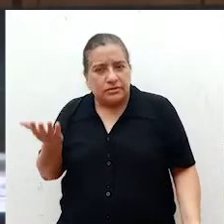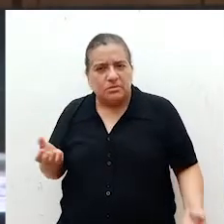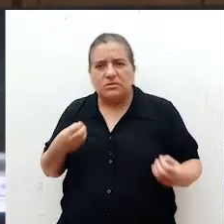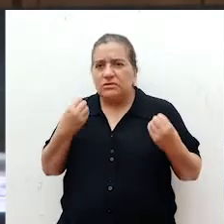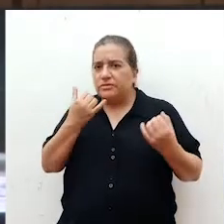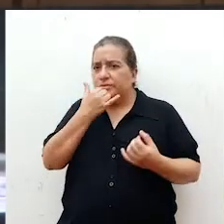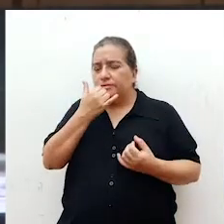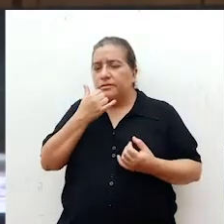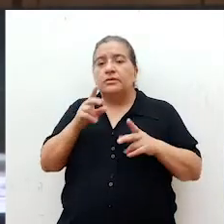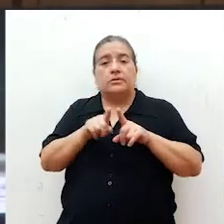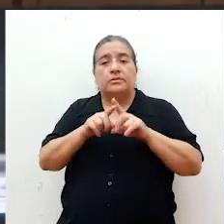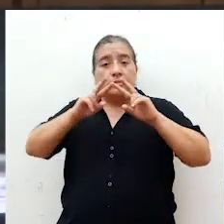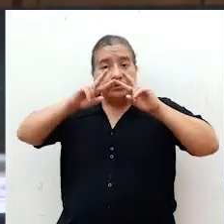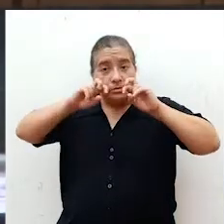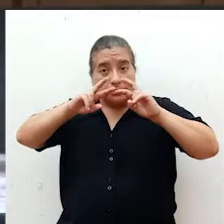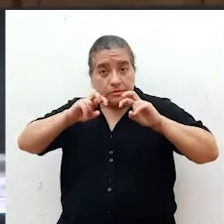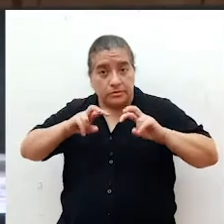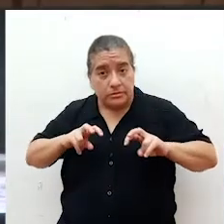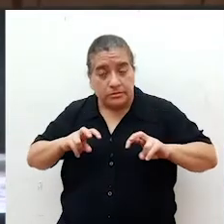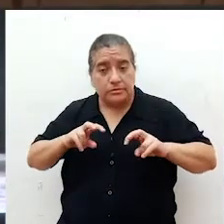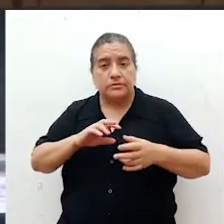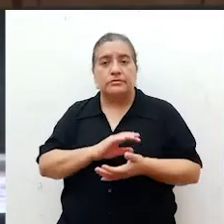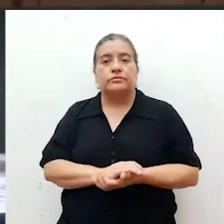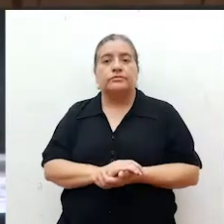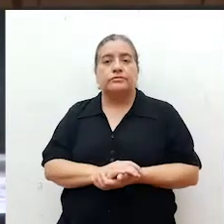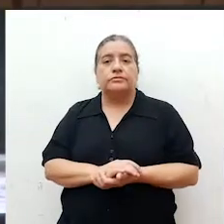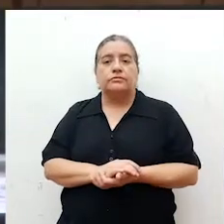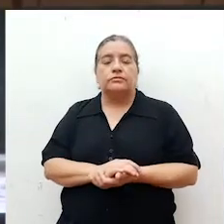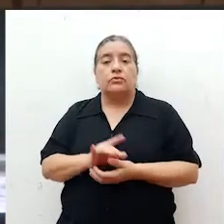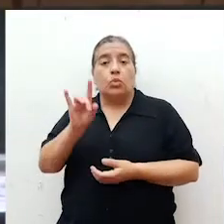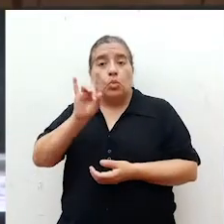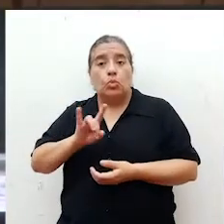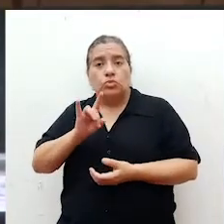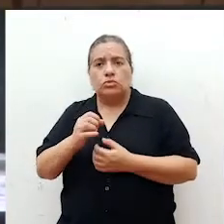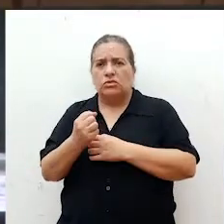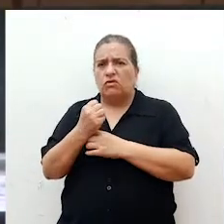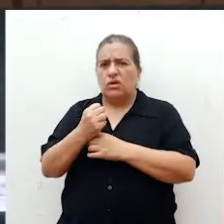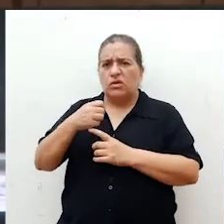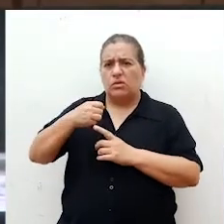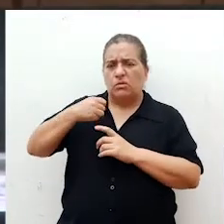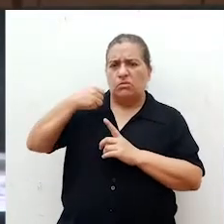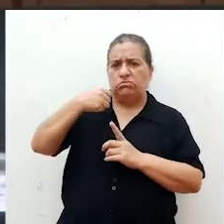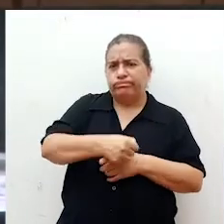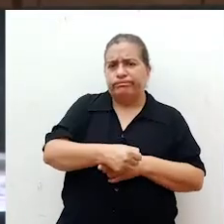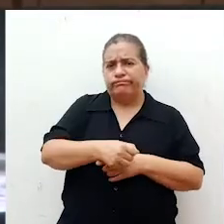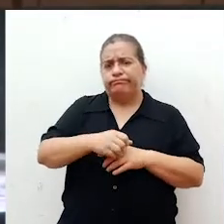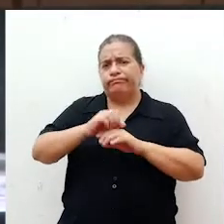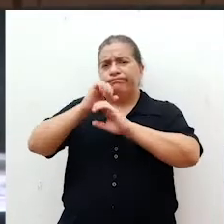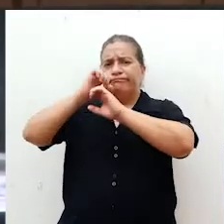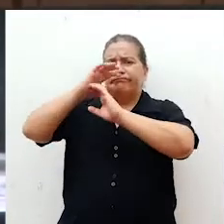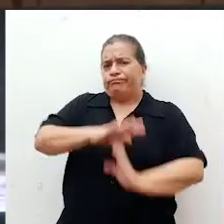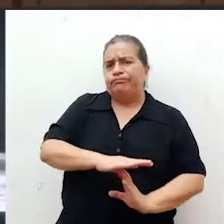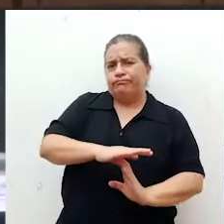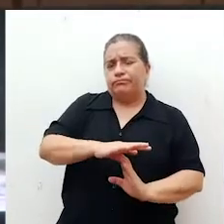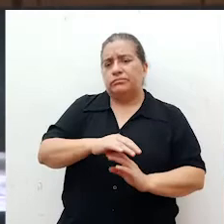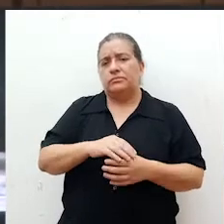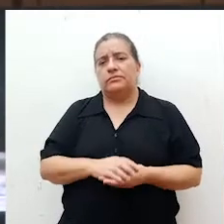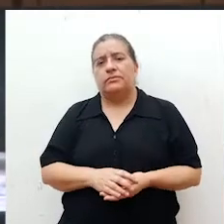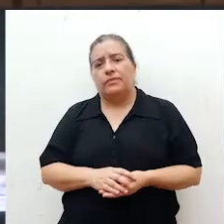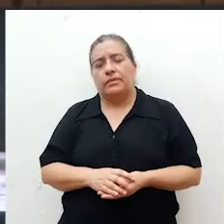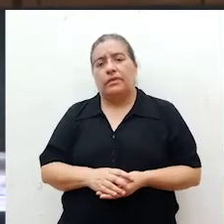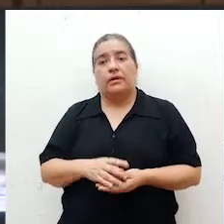protestas en noviembre, lo que les tenemos que decir es que la Defensoría ya marcó su